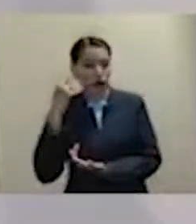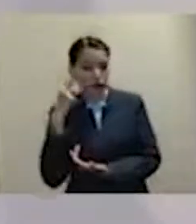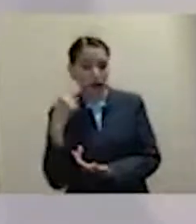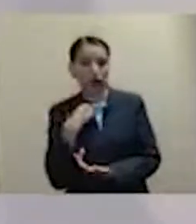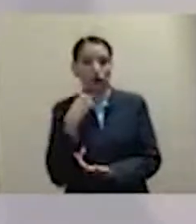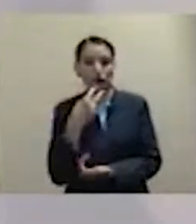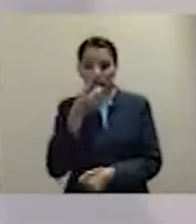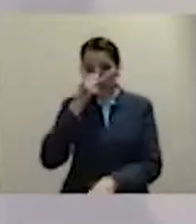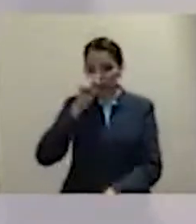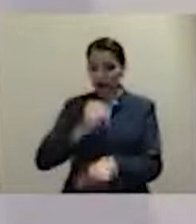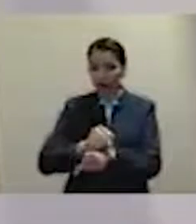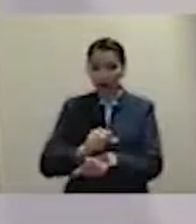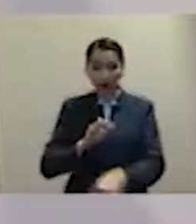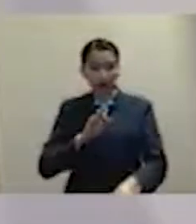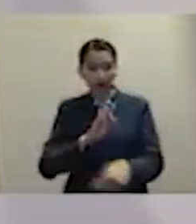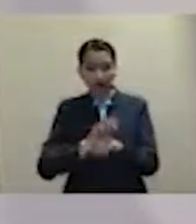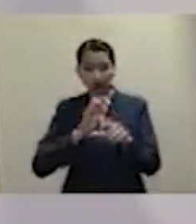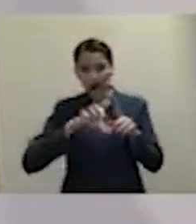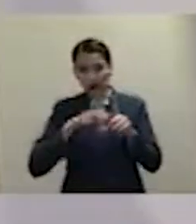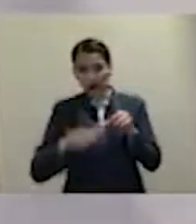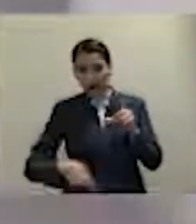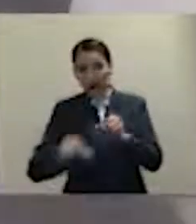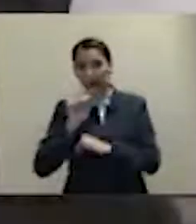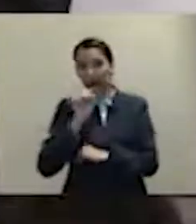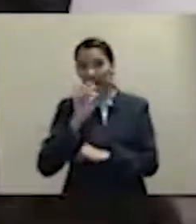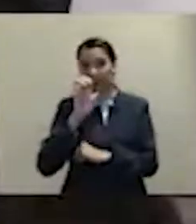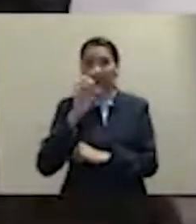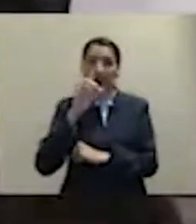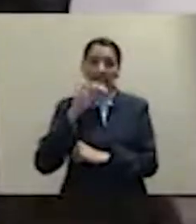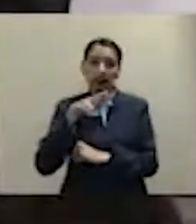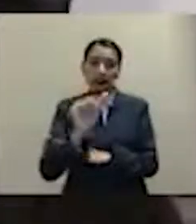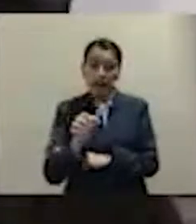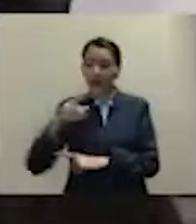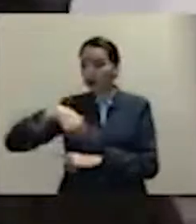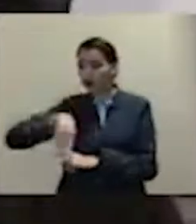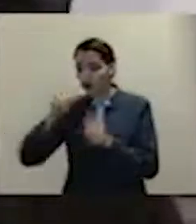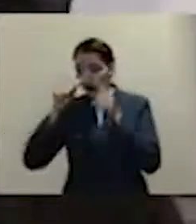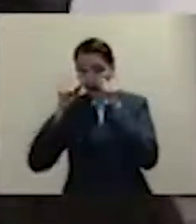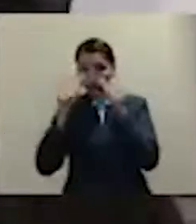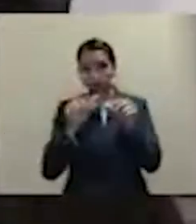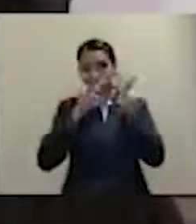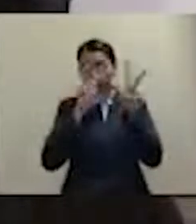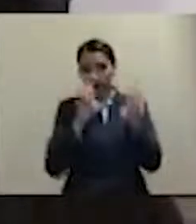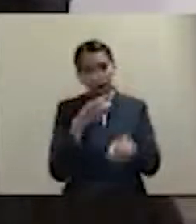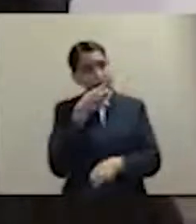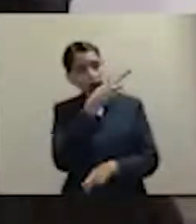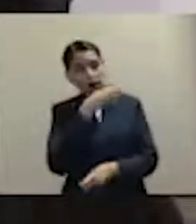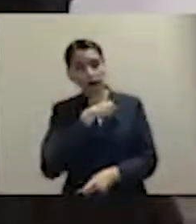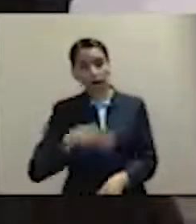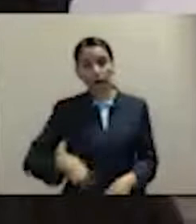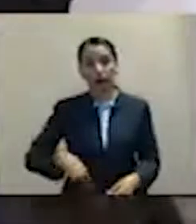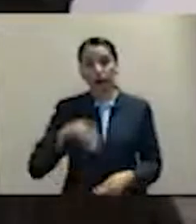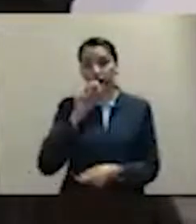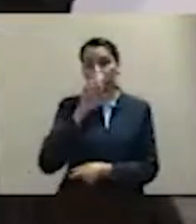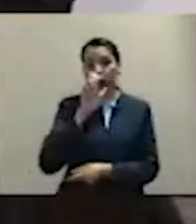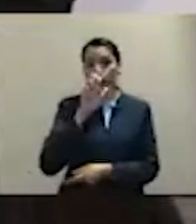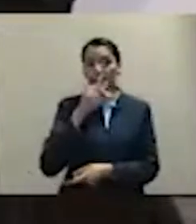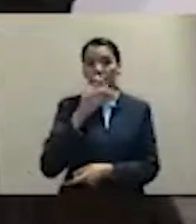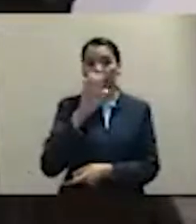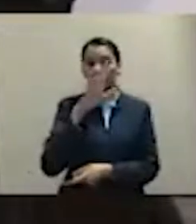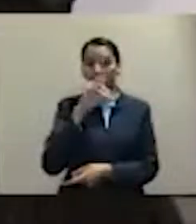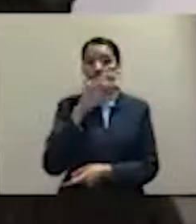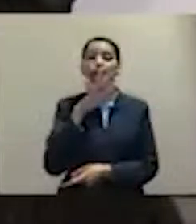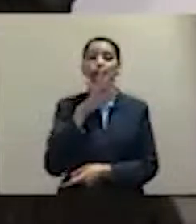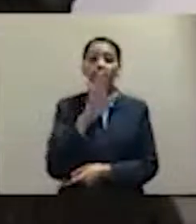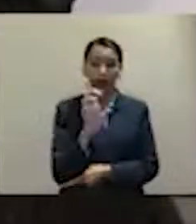lado, Jilotlán de Dolores, Jalisco. Lo he dicho, Michoacán no es una isla, hay un mundo después de, ¿sí? Hay